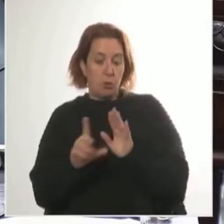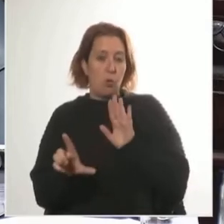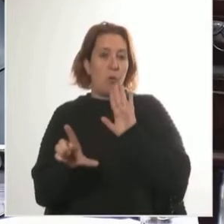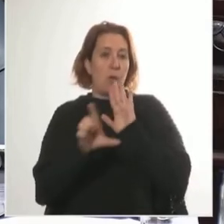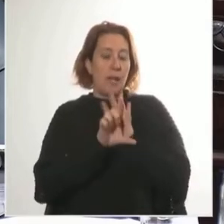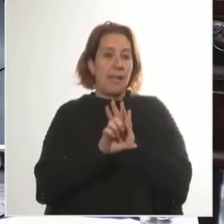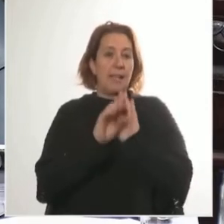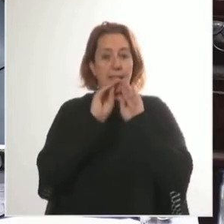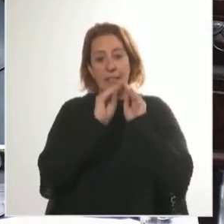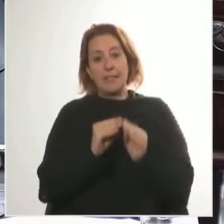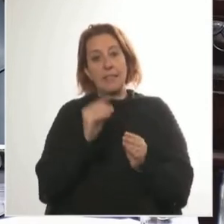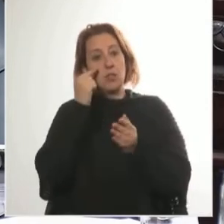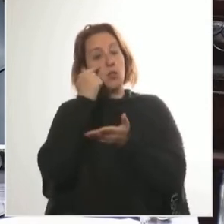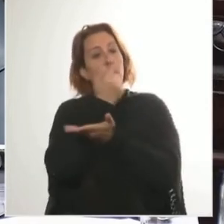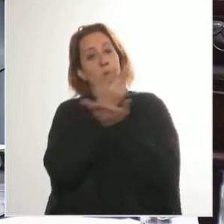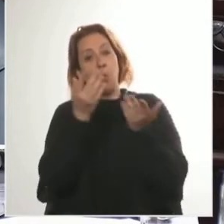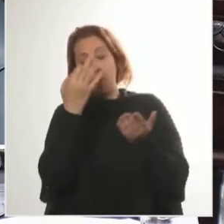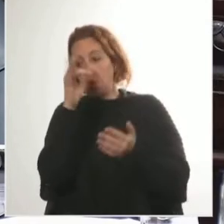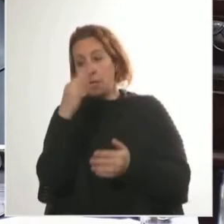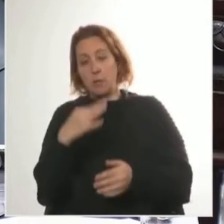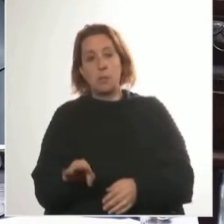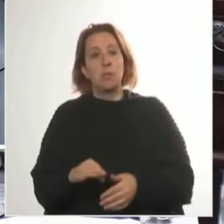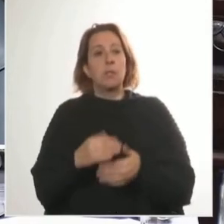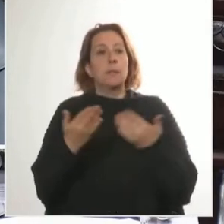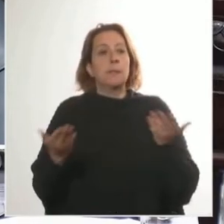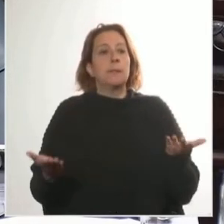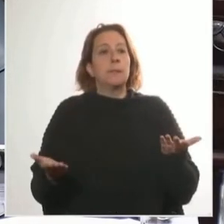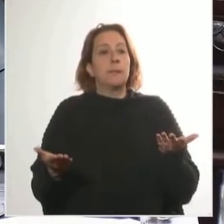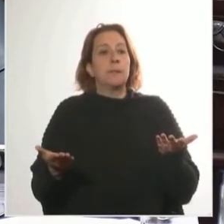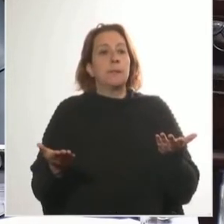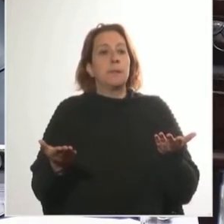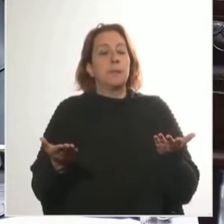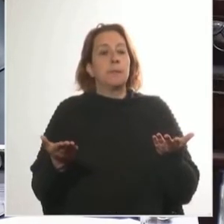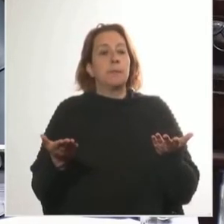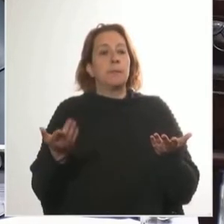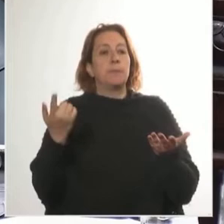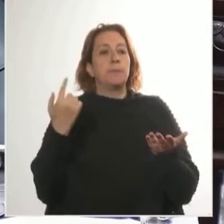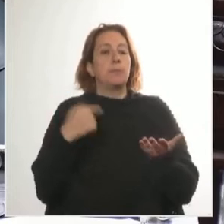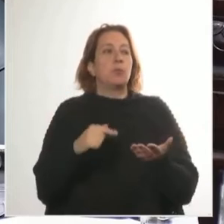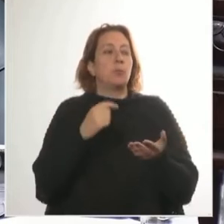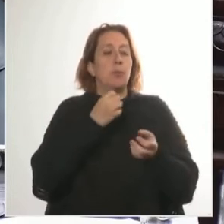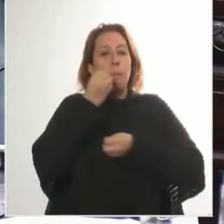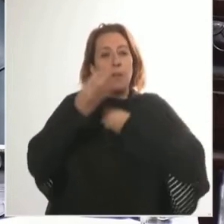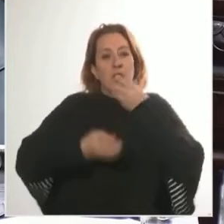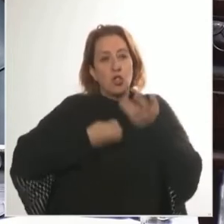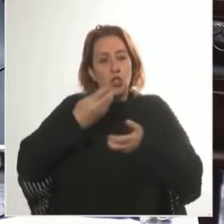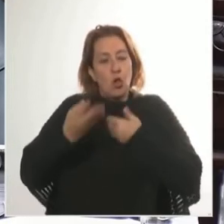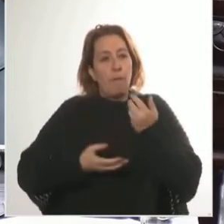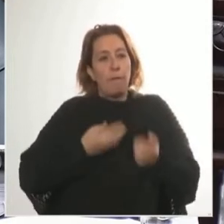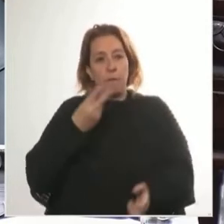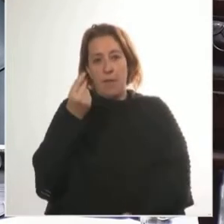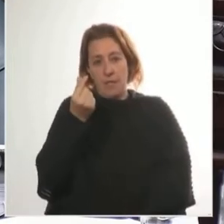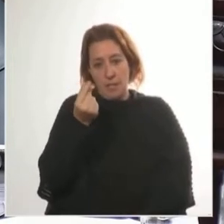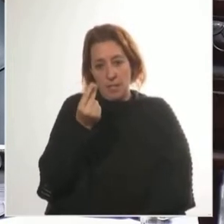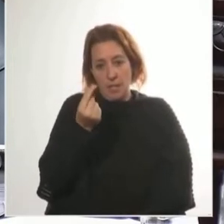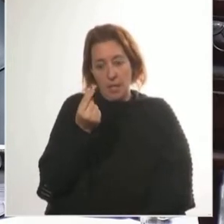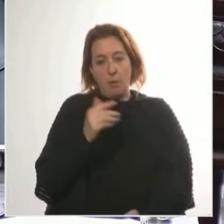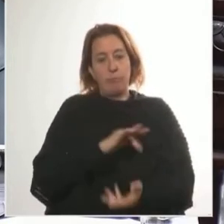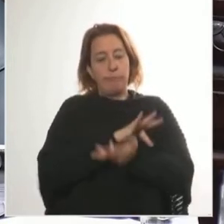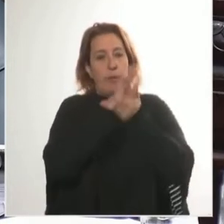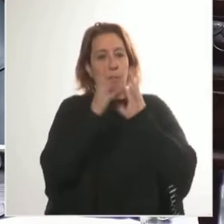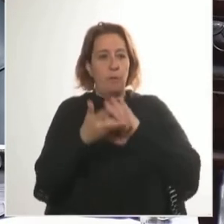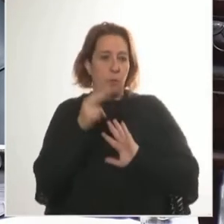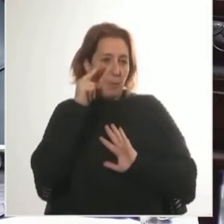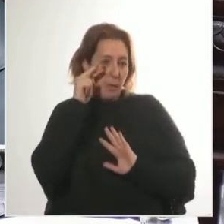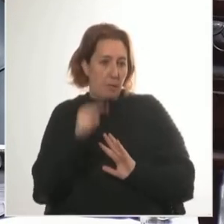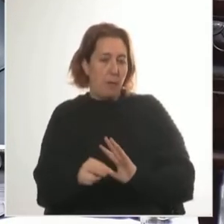de rendición de cuentas, en última instancia son una expresión financiera de una visión y de